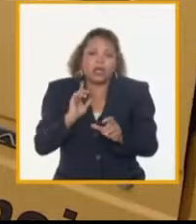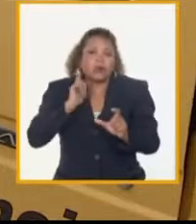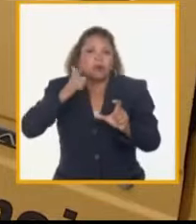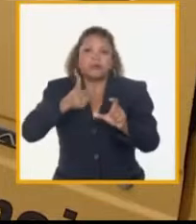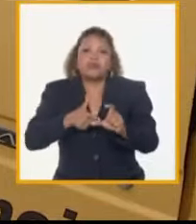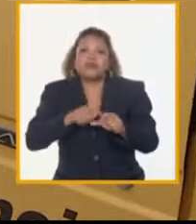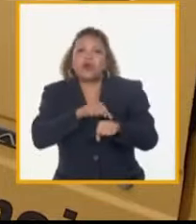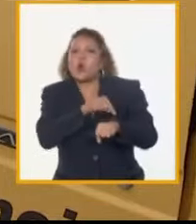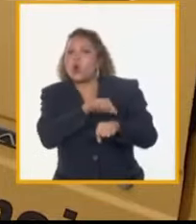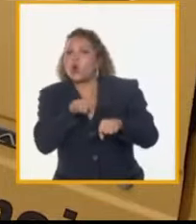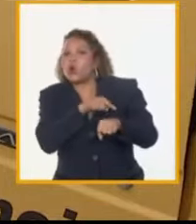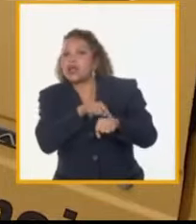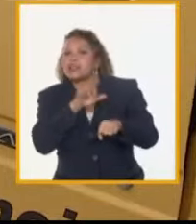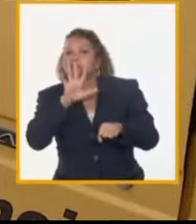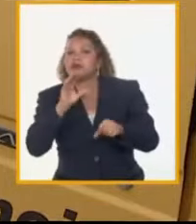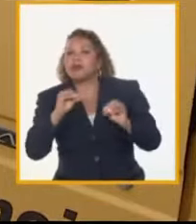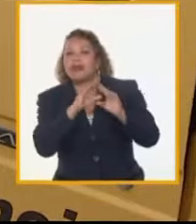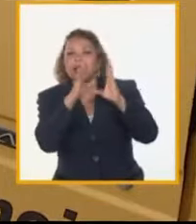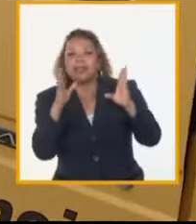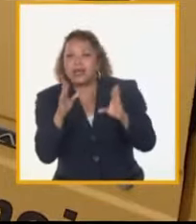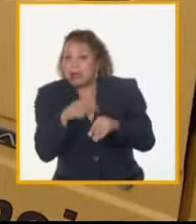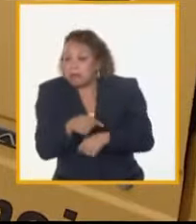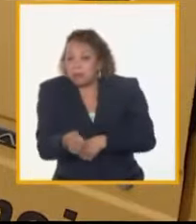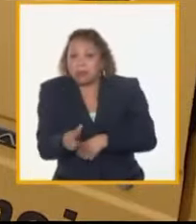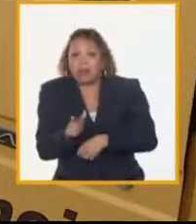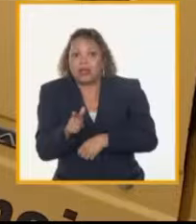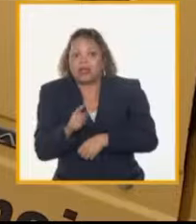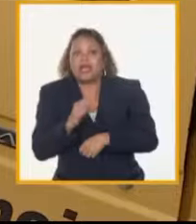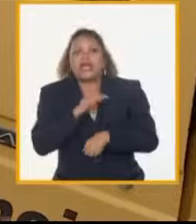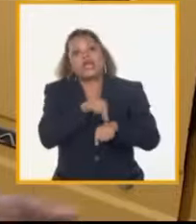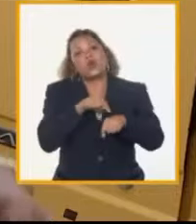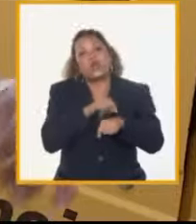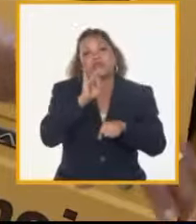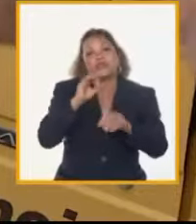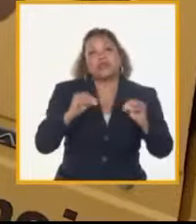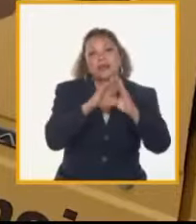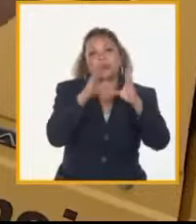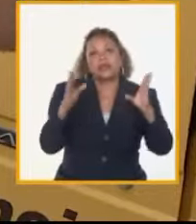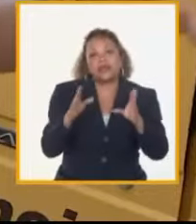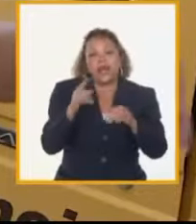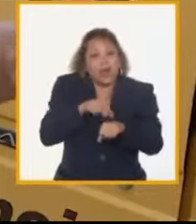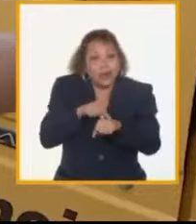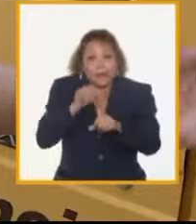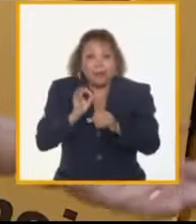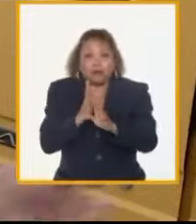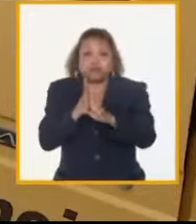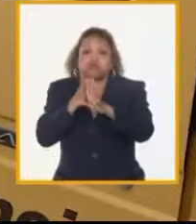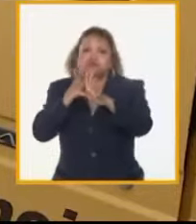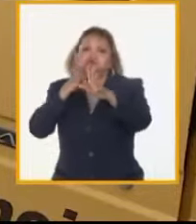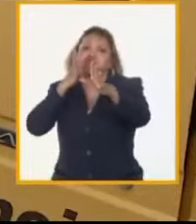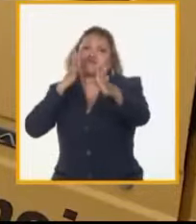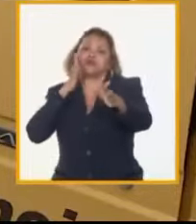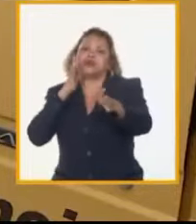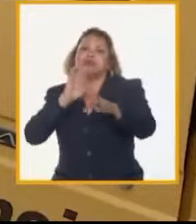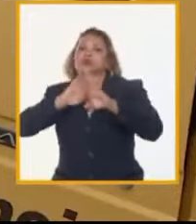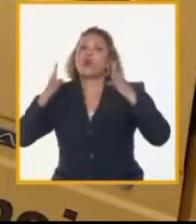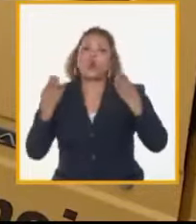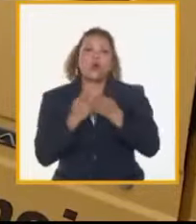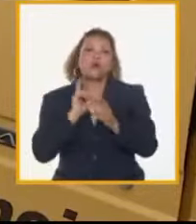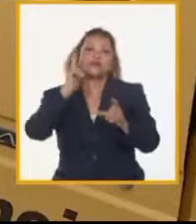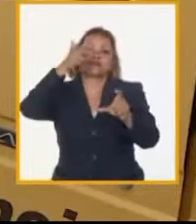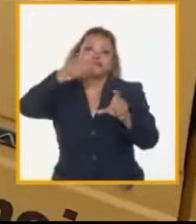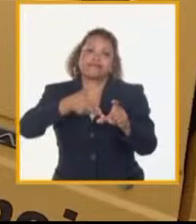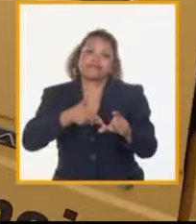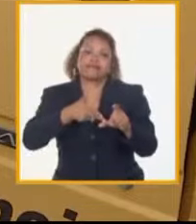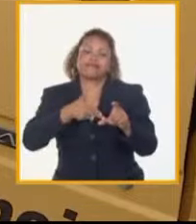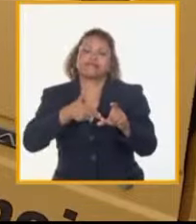a las 5:00 de la mañana y el horario de salida es a las 7:00. Y ahora mismo hay una cola habilitando. ¿Qué pienso